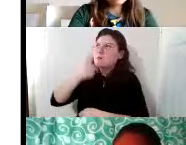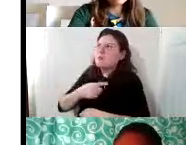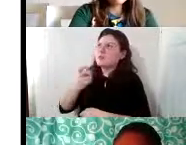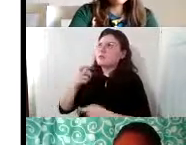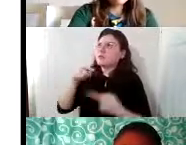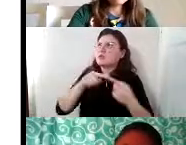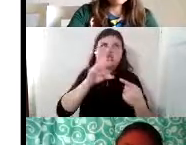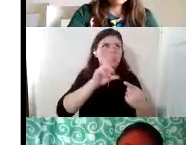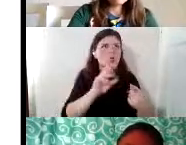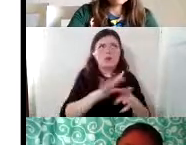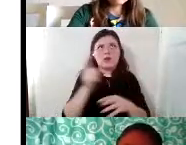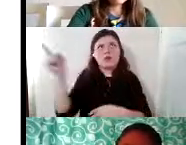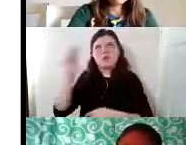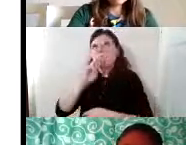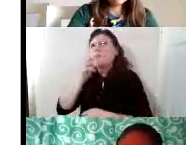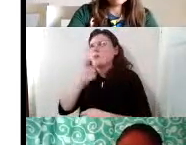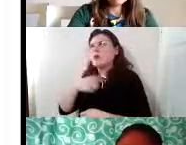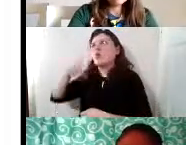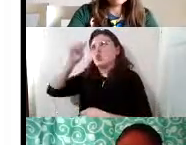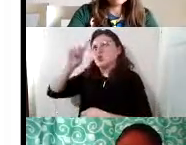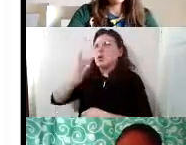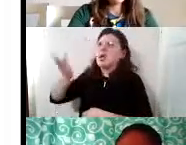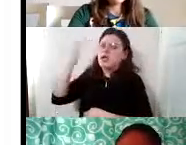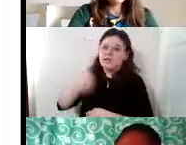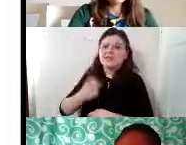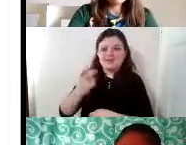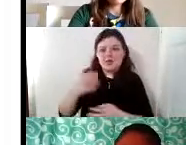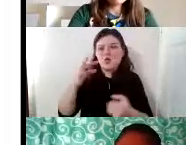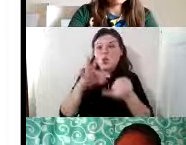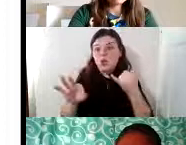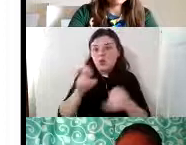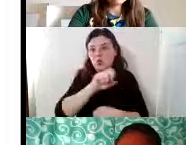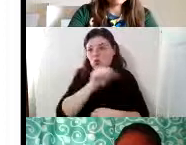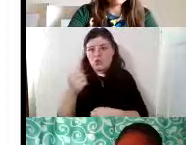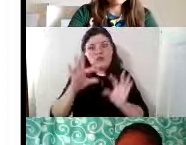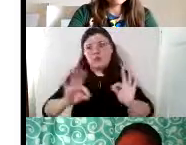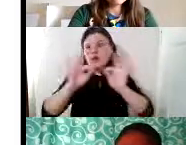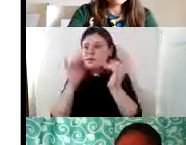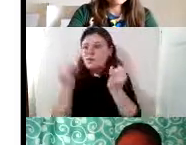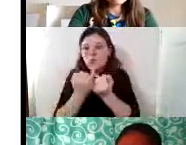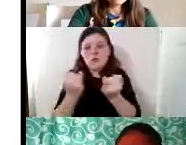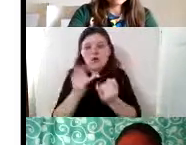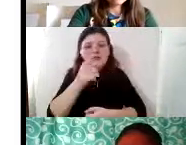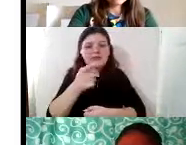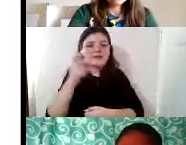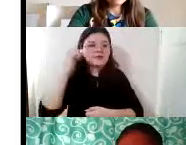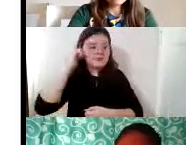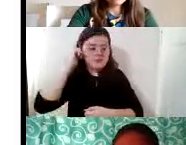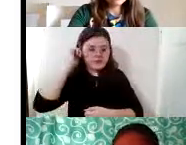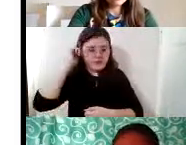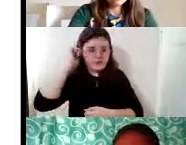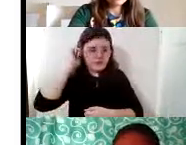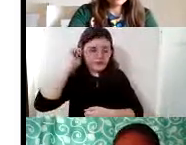porque mamá, papá me dijeron esto. Y por último, y no menos importante, es la que nos muestra